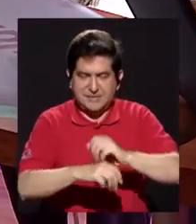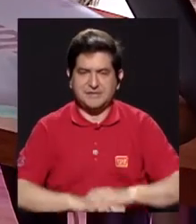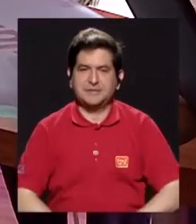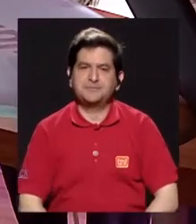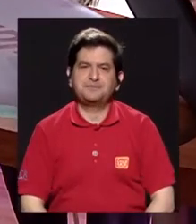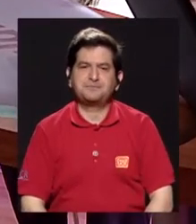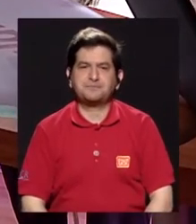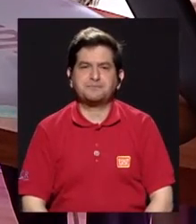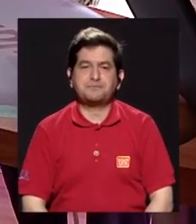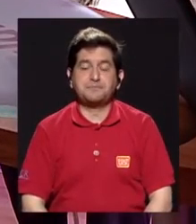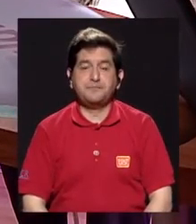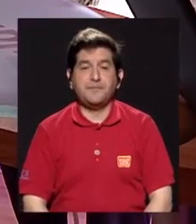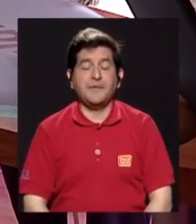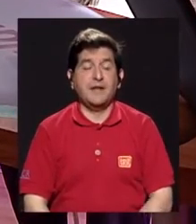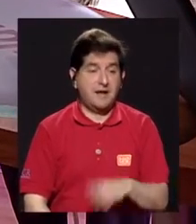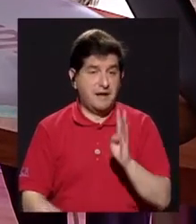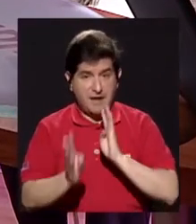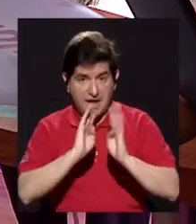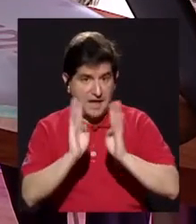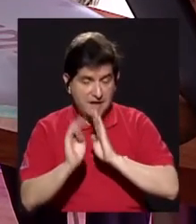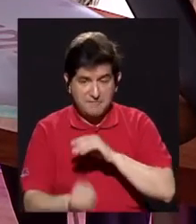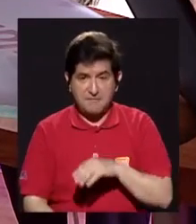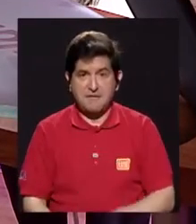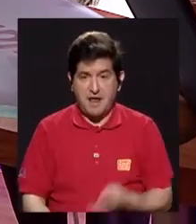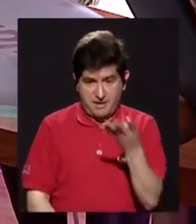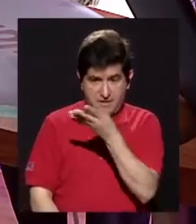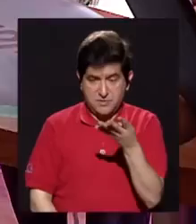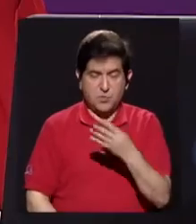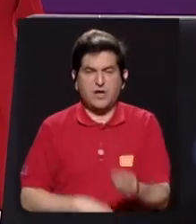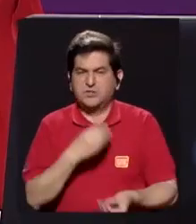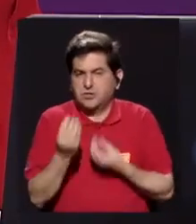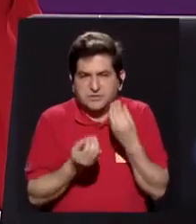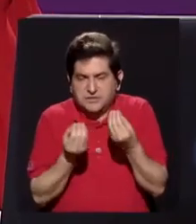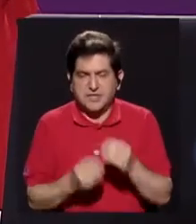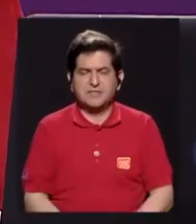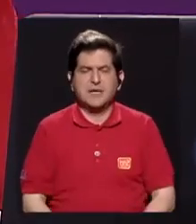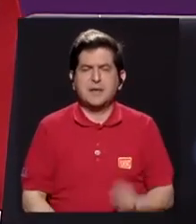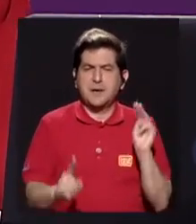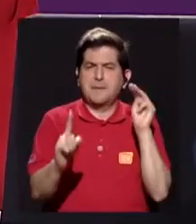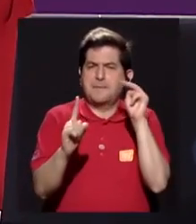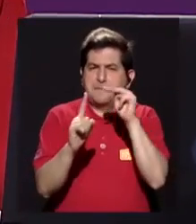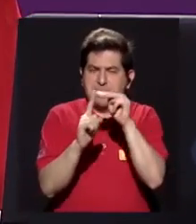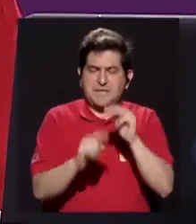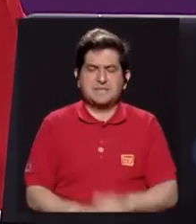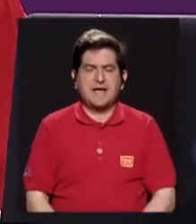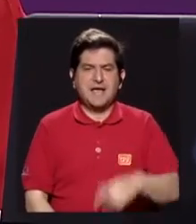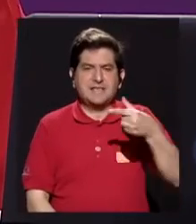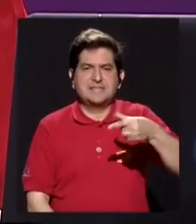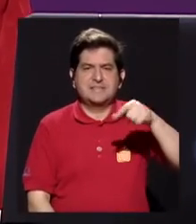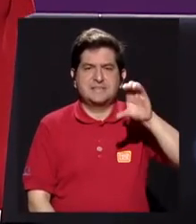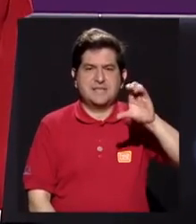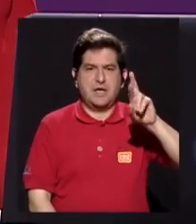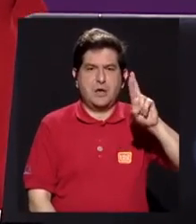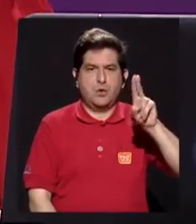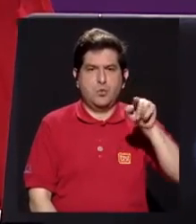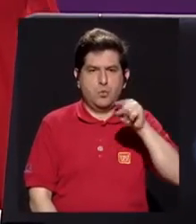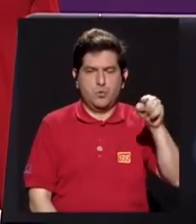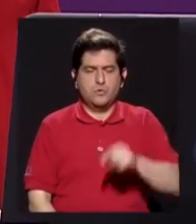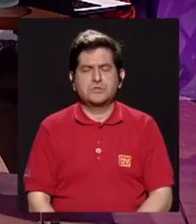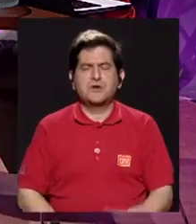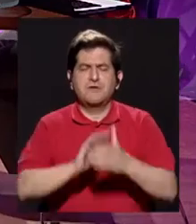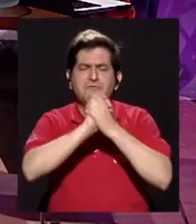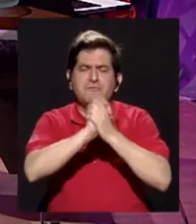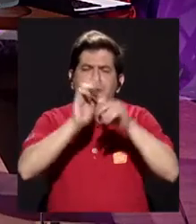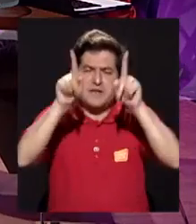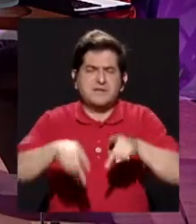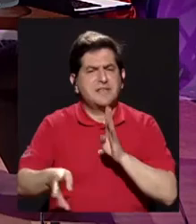Y bueno, nos están conversando de cómo lo hacen. Quiero leer un mensaje que nos manda Giselle Cruz. Felicitar a las participantes. Me